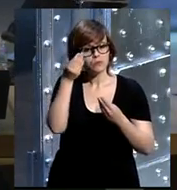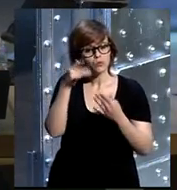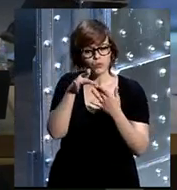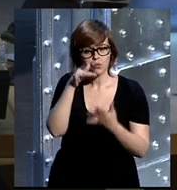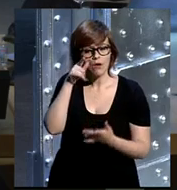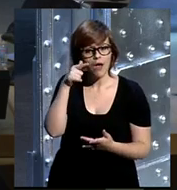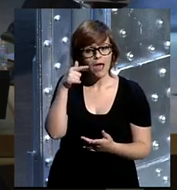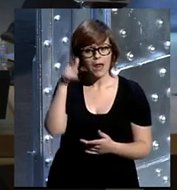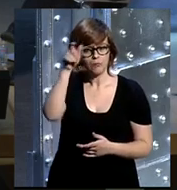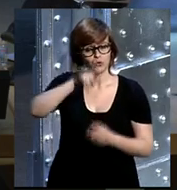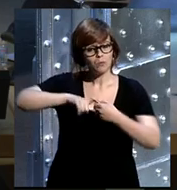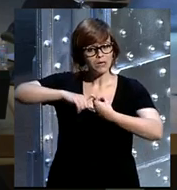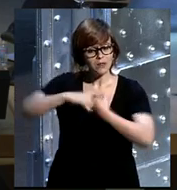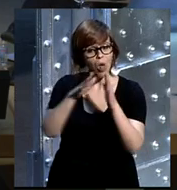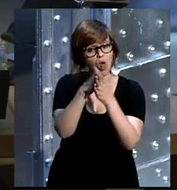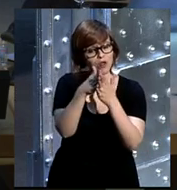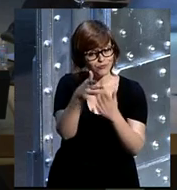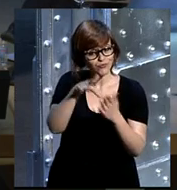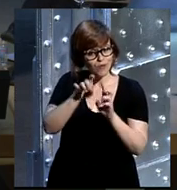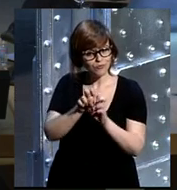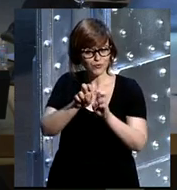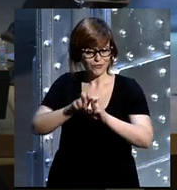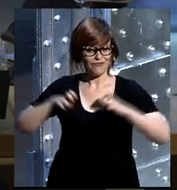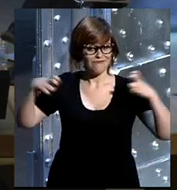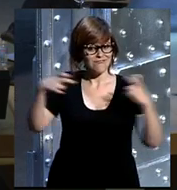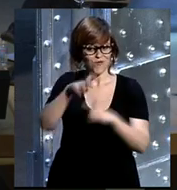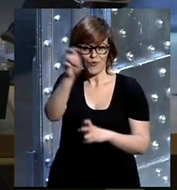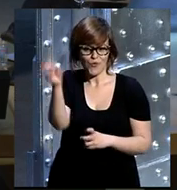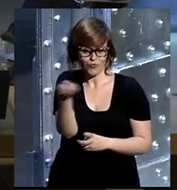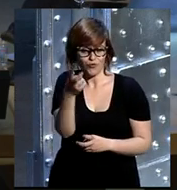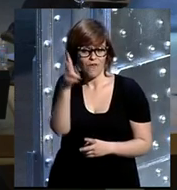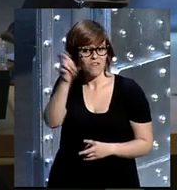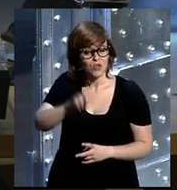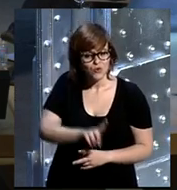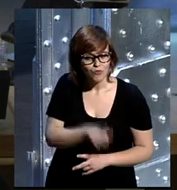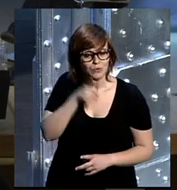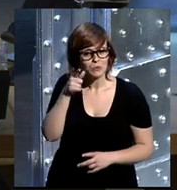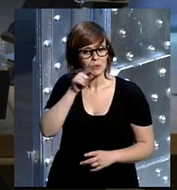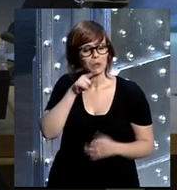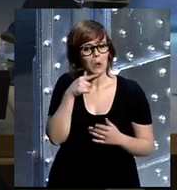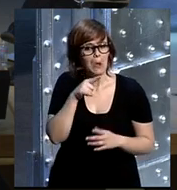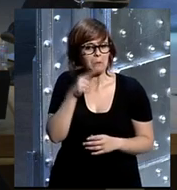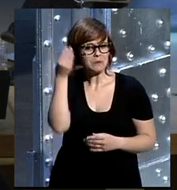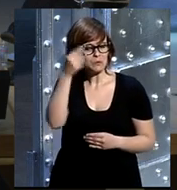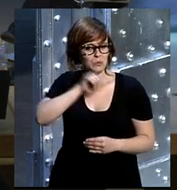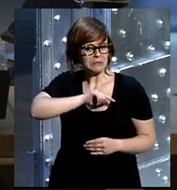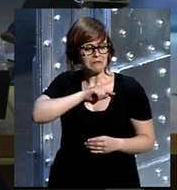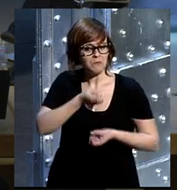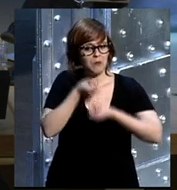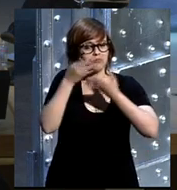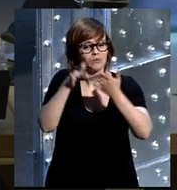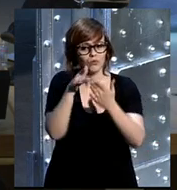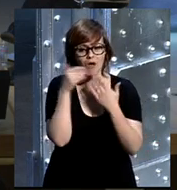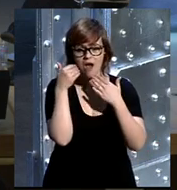participado en esta obra, los que estamos aquí, los que no están. Creo que interpreto su sentir dando las gracias a Fundación Telefónica por